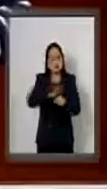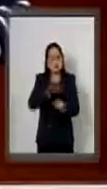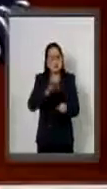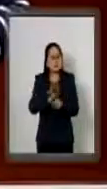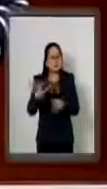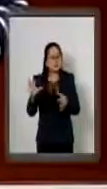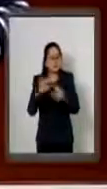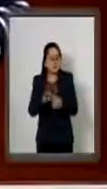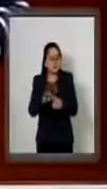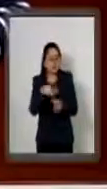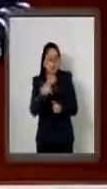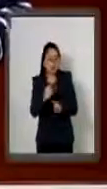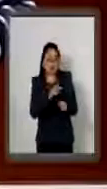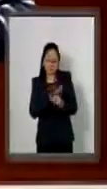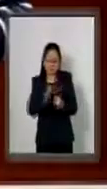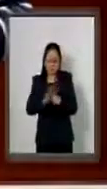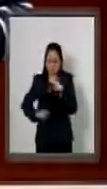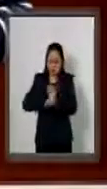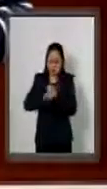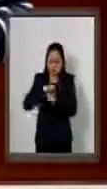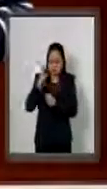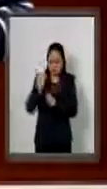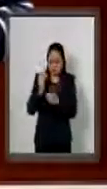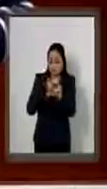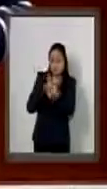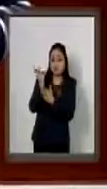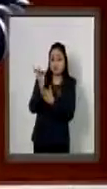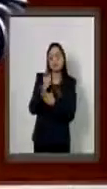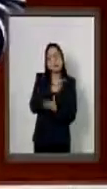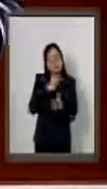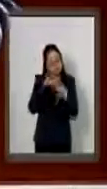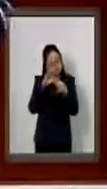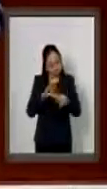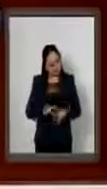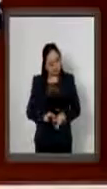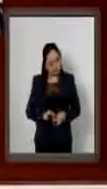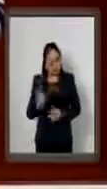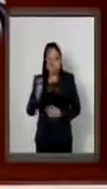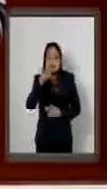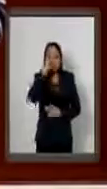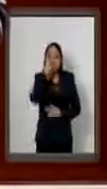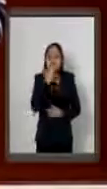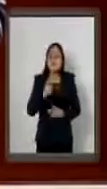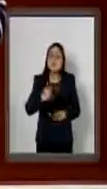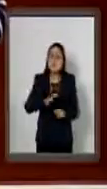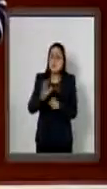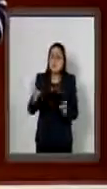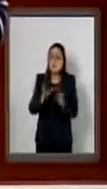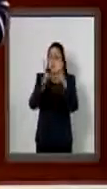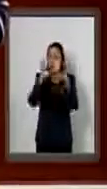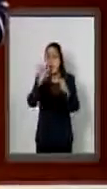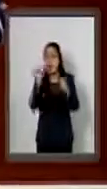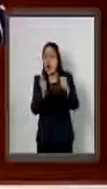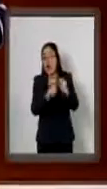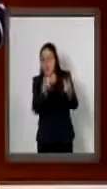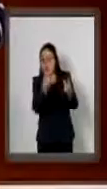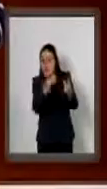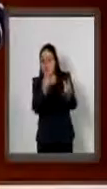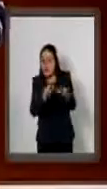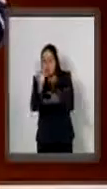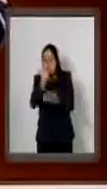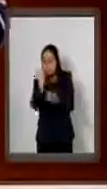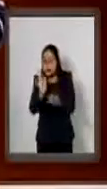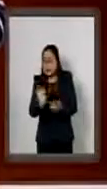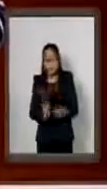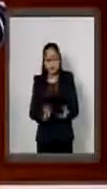ad infinitum los riesgos del exceso. No hay excepcionalidad ninguna,